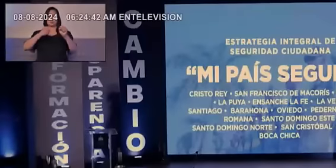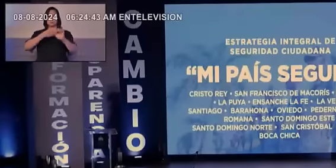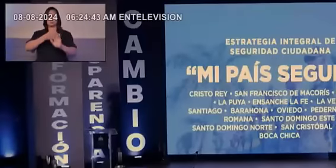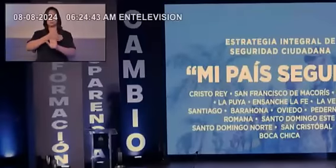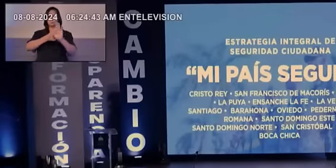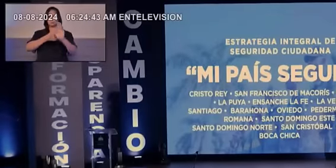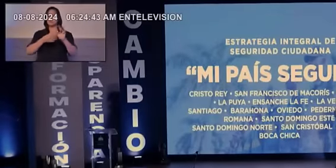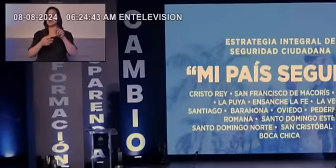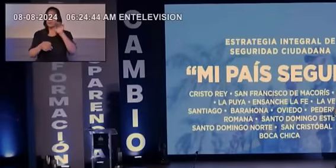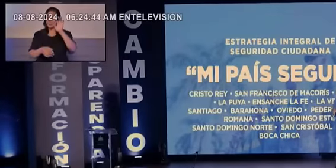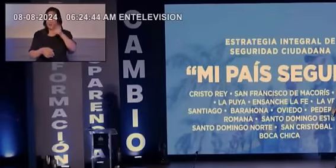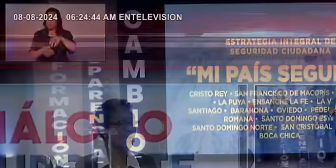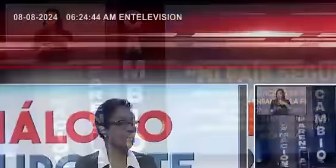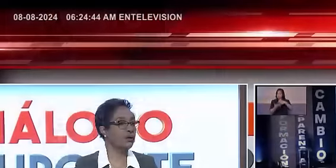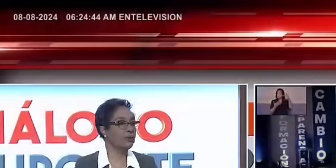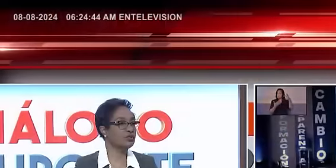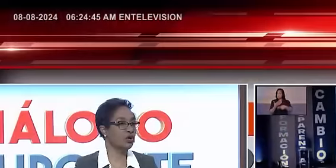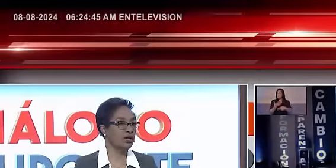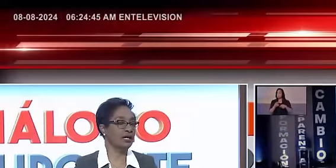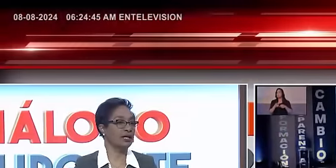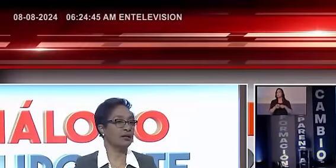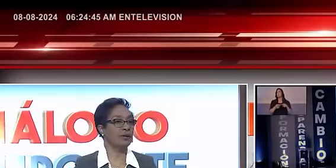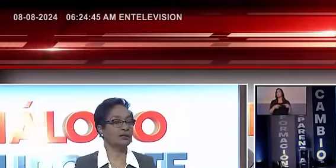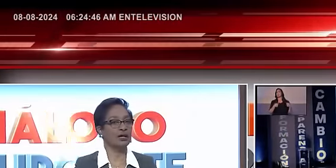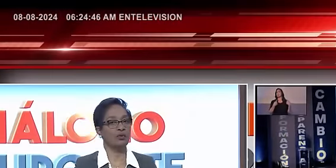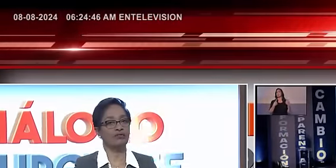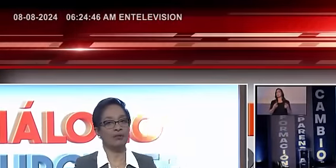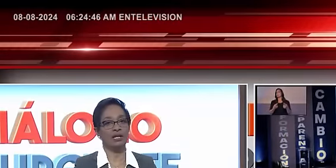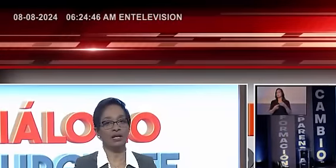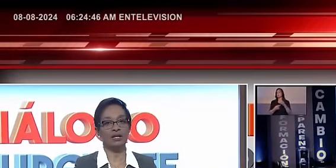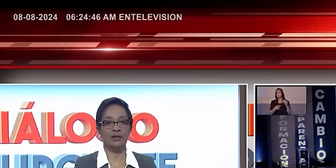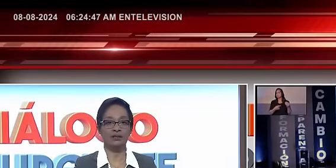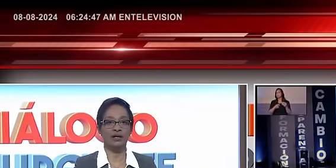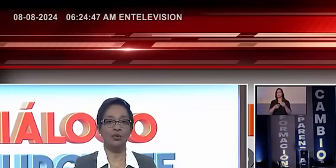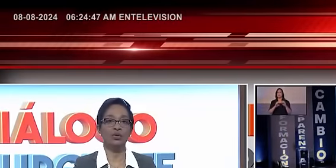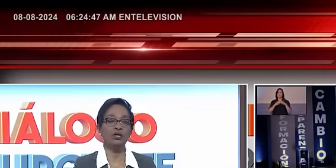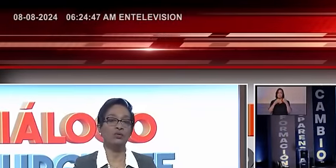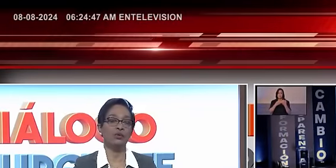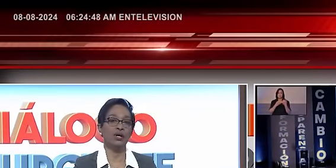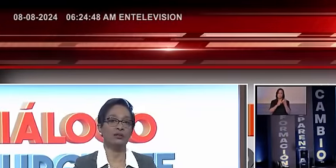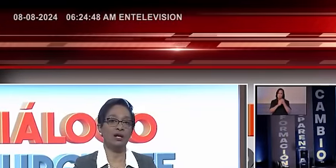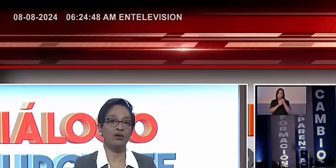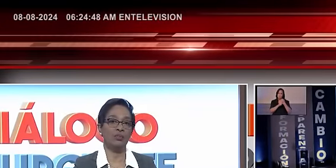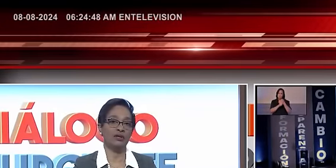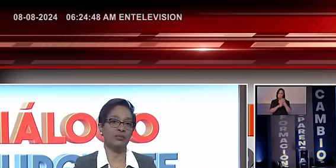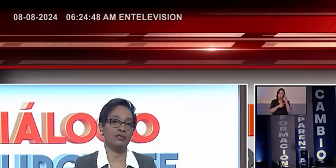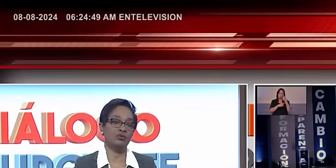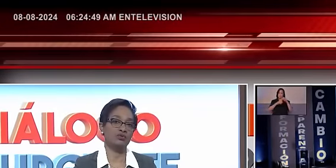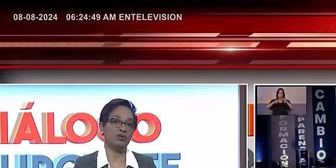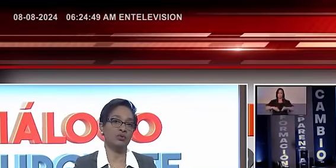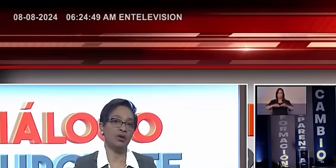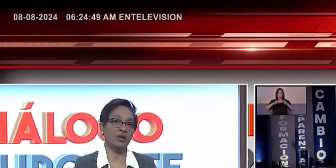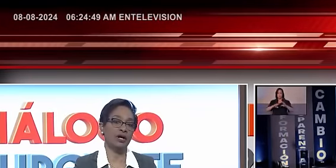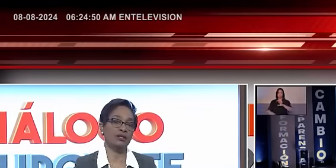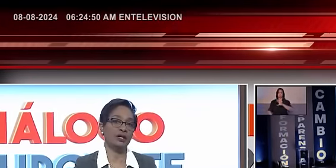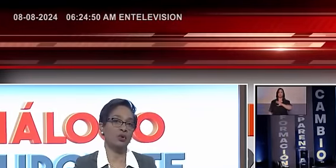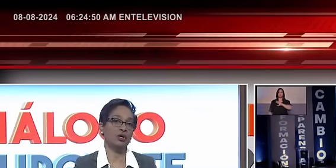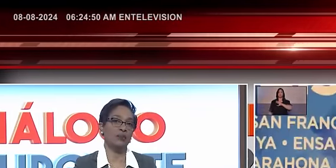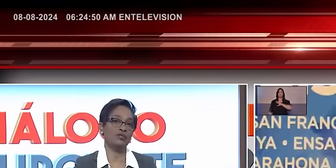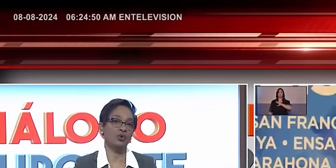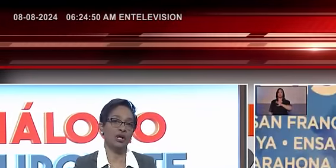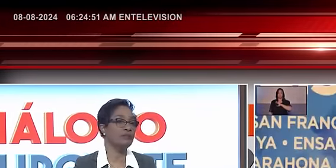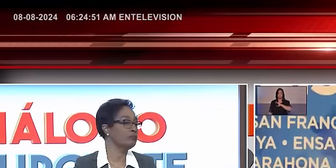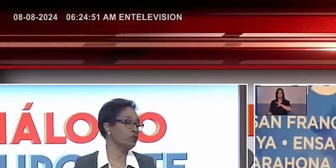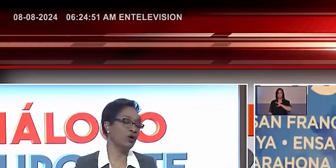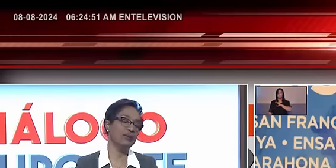vuelvo y digo de que a una persona que le matan, a una familia que le matan a un hijo en un atraco para llevárselo un celular, una cadena o una